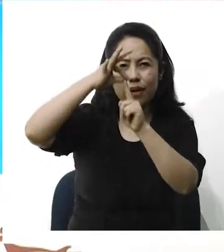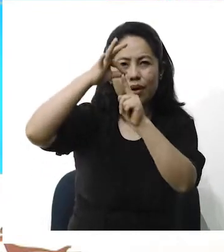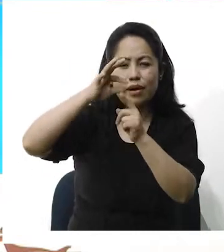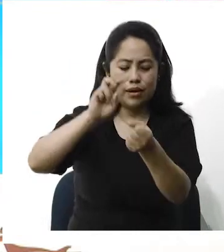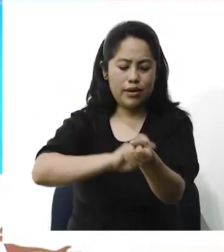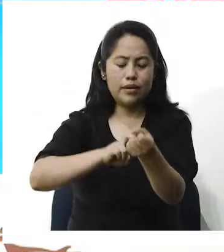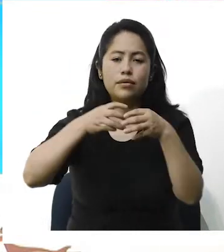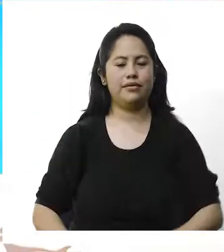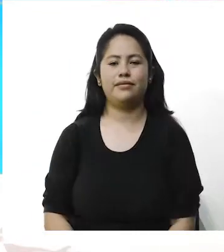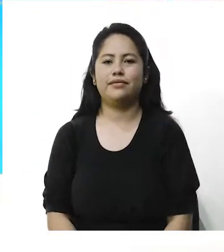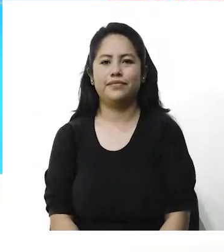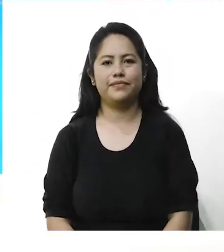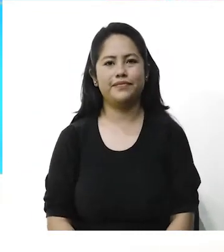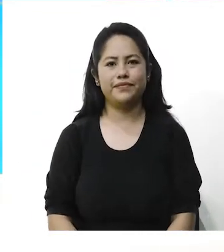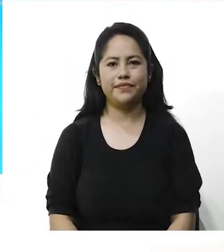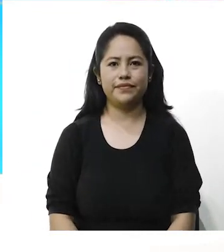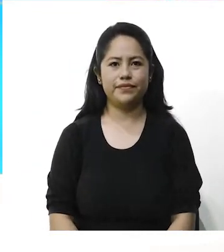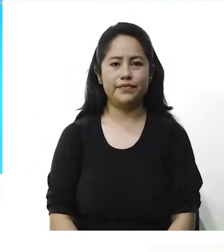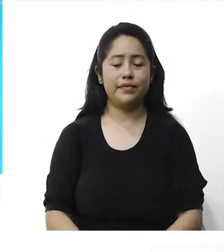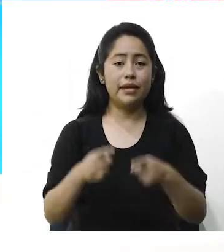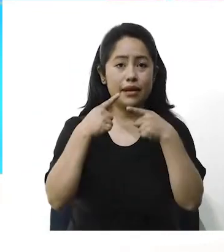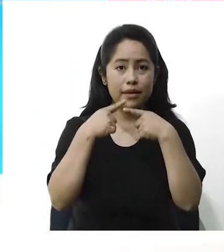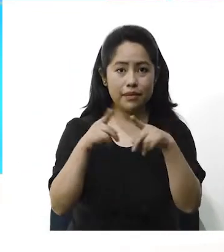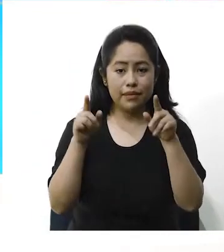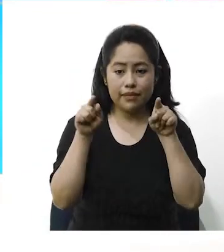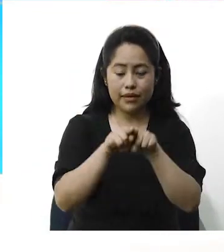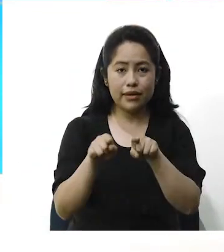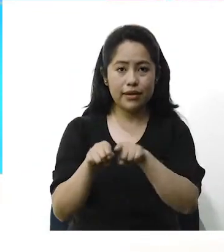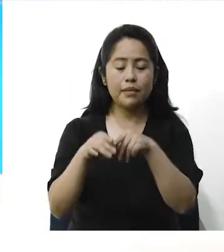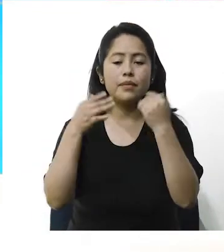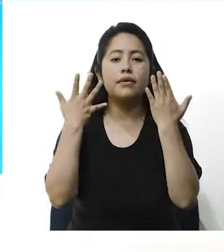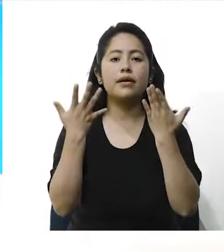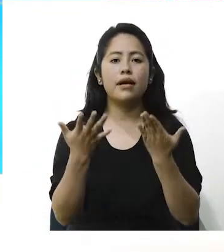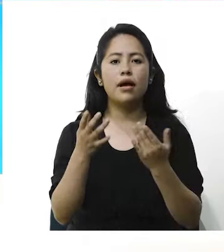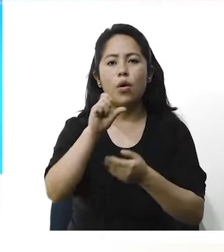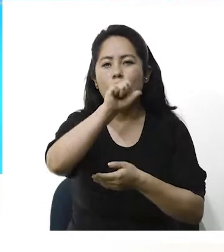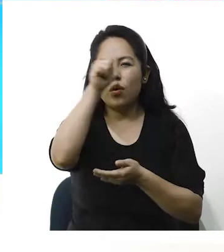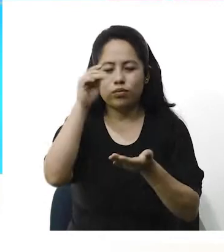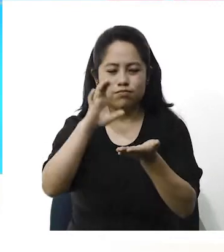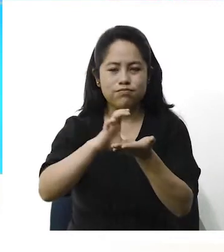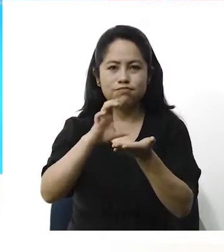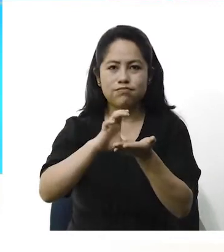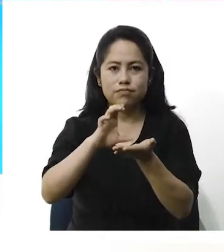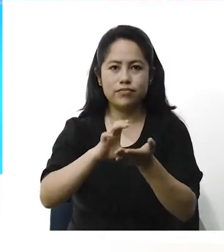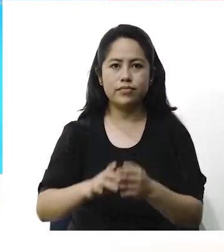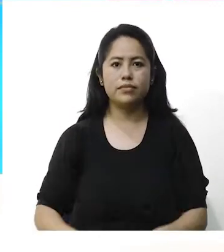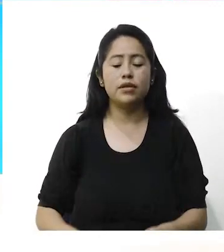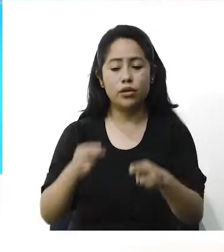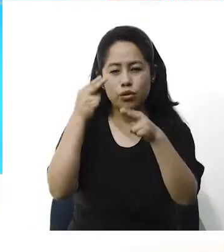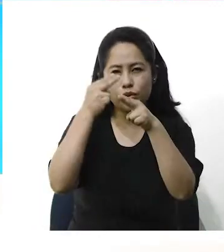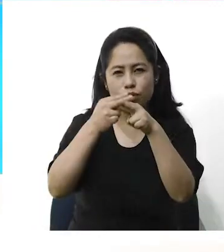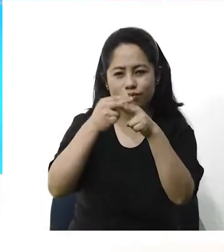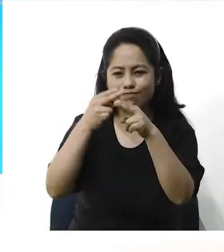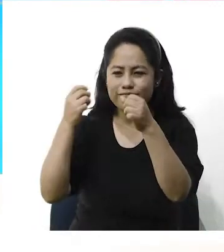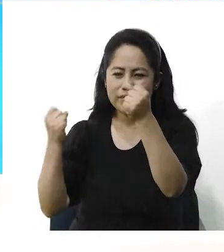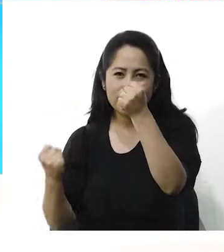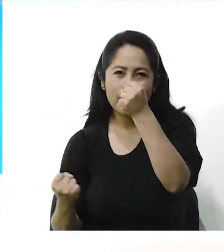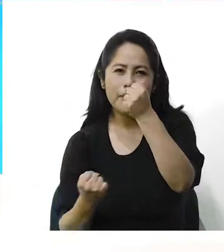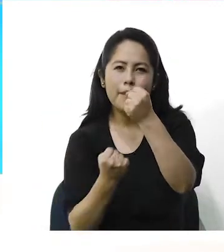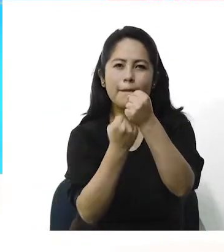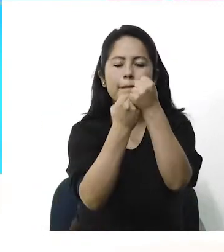sistema nervioso. Pero también existen otras células, que son las células de apoyo,